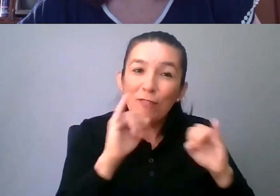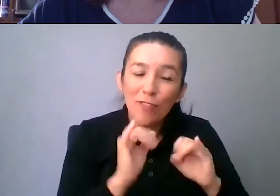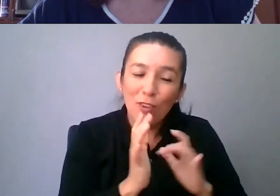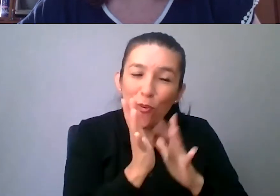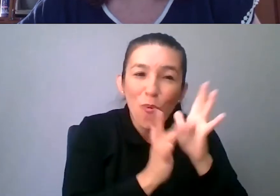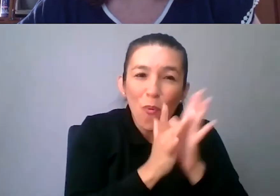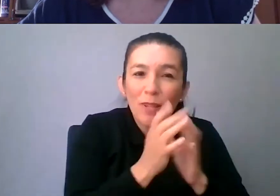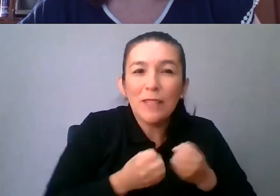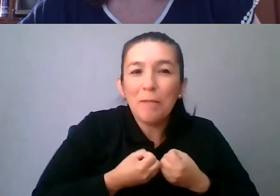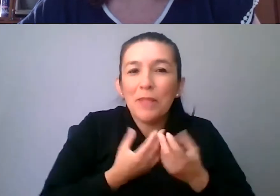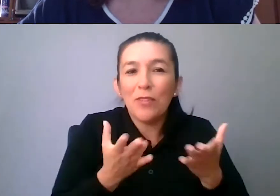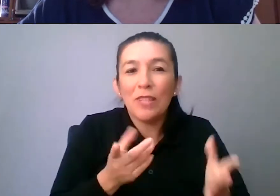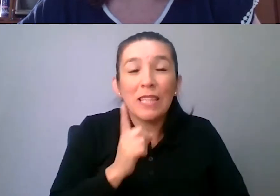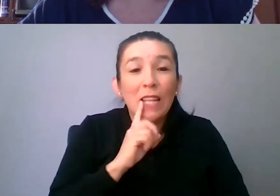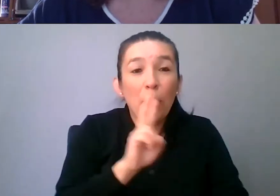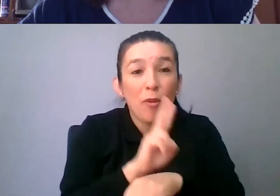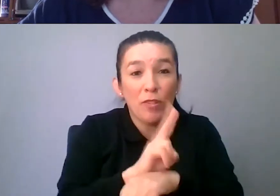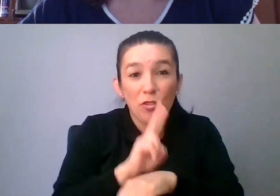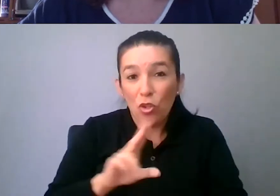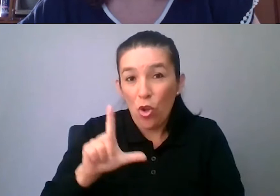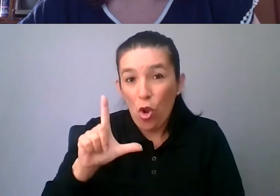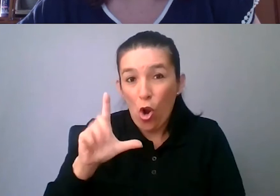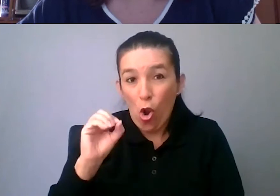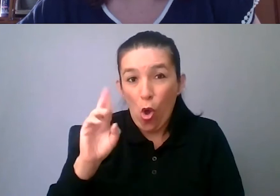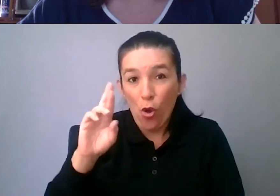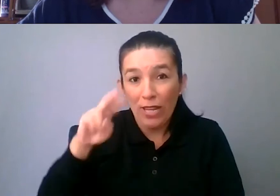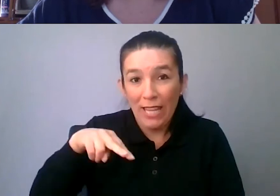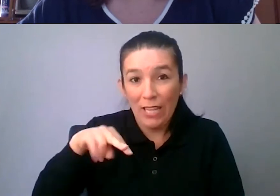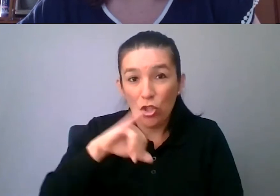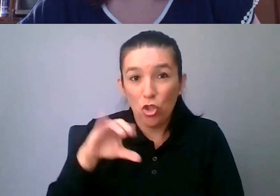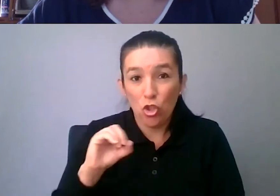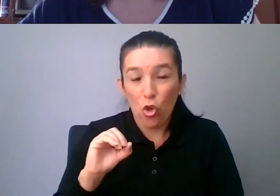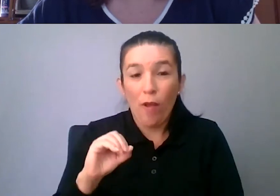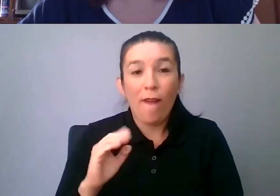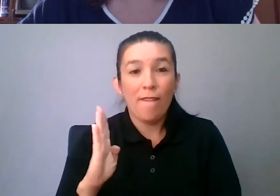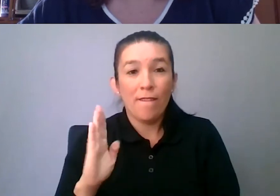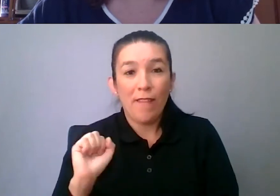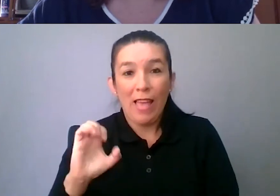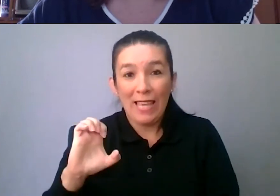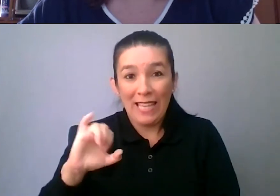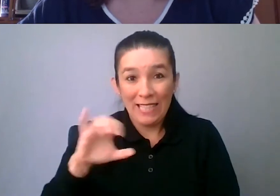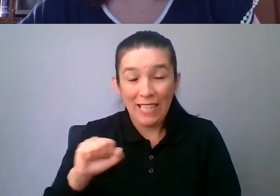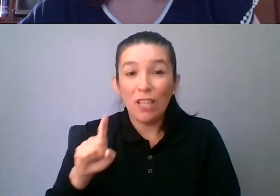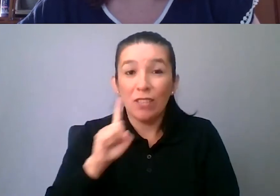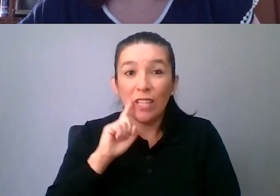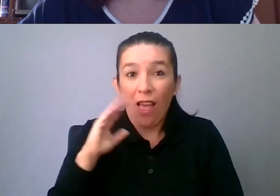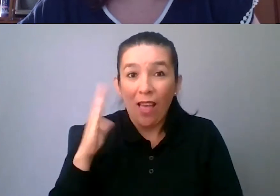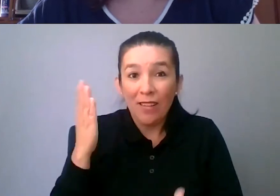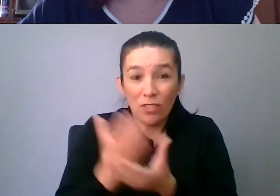expresiones, que es el profesor Lorenzo Báez, ¿no es cierto? Que del museo tiene sus archivos, yo los estuve